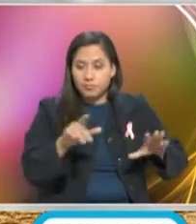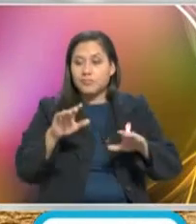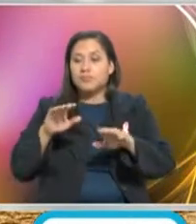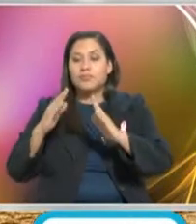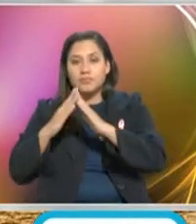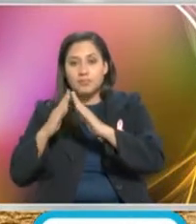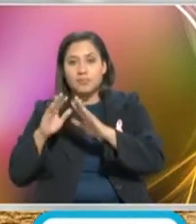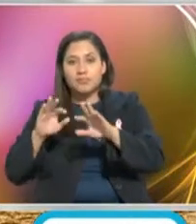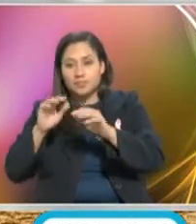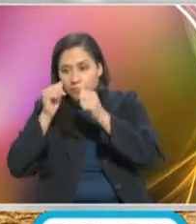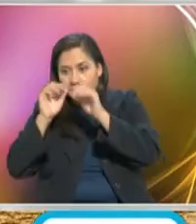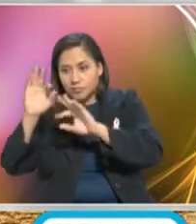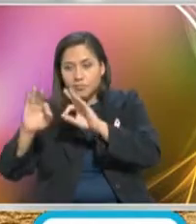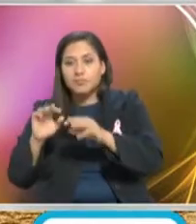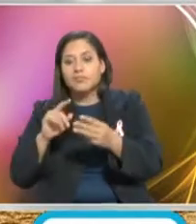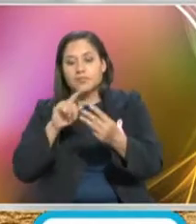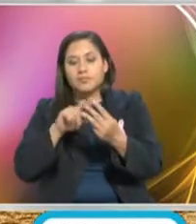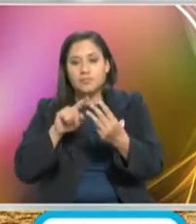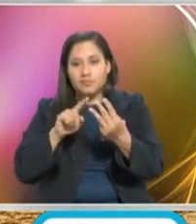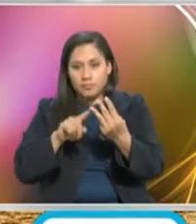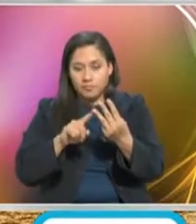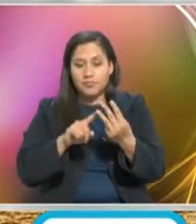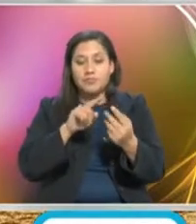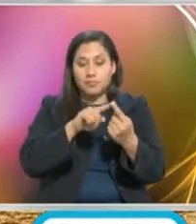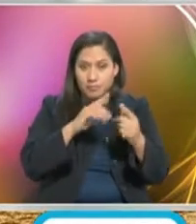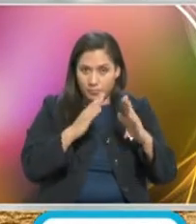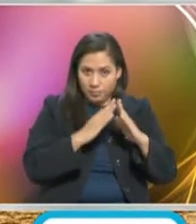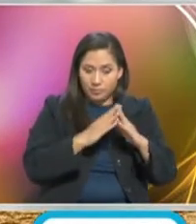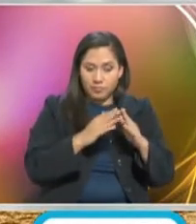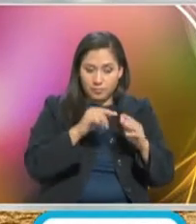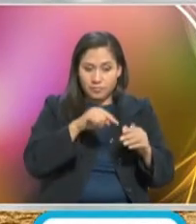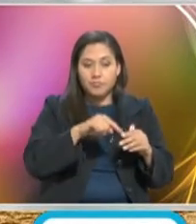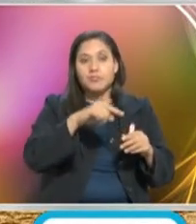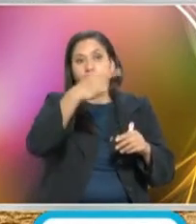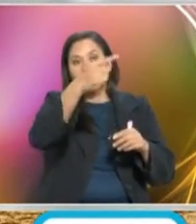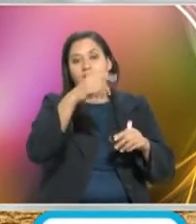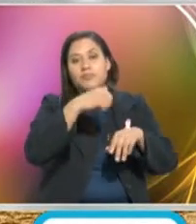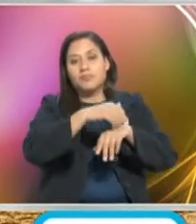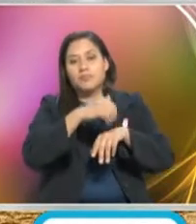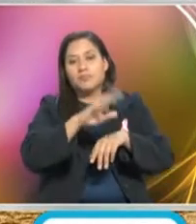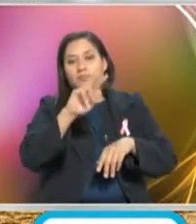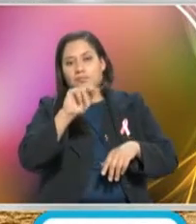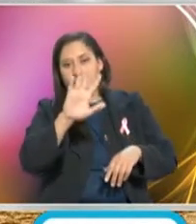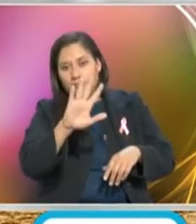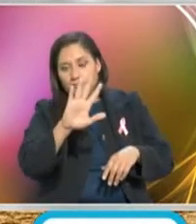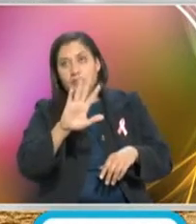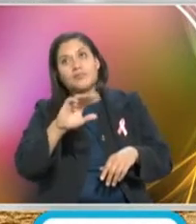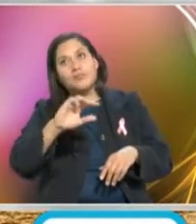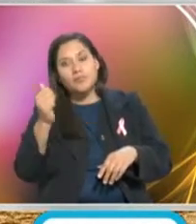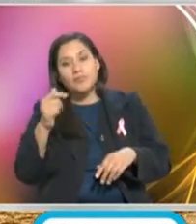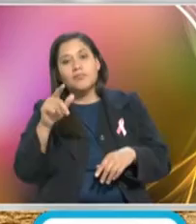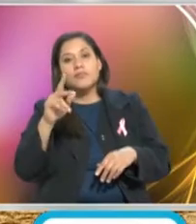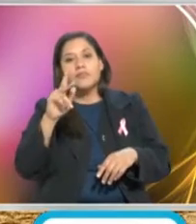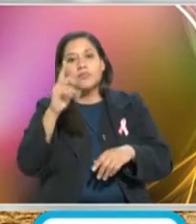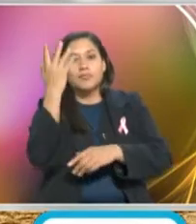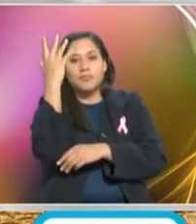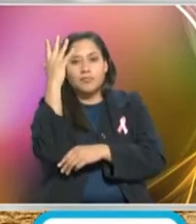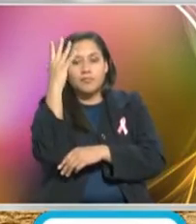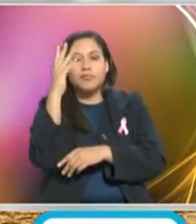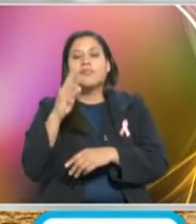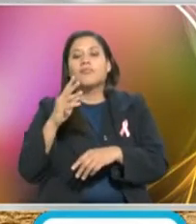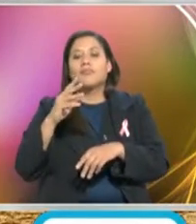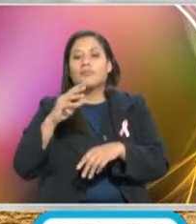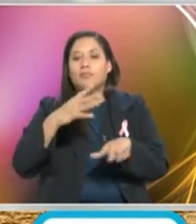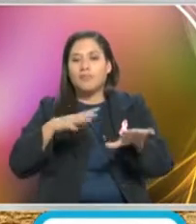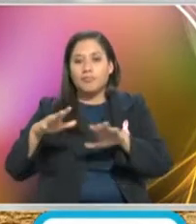junto. estaba en casa, ¿no? Tenía 3 laboratorios, Ya. uno en casa, Sí. tenía otro en el Canal 5 y tenía otro en Popotla, en Mar